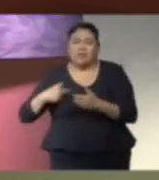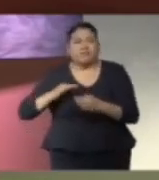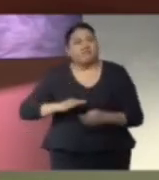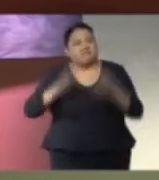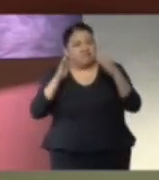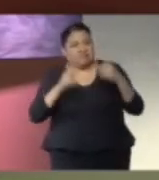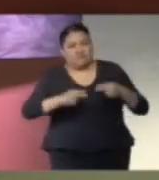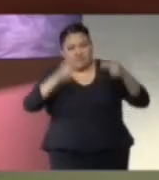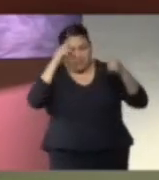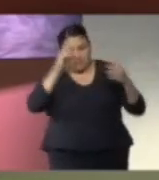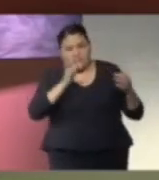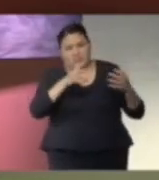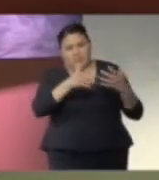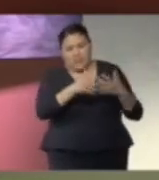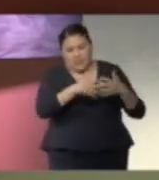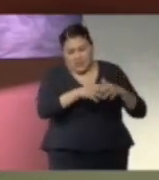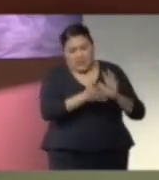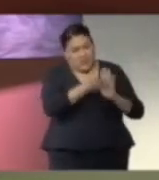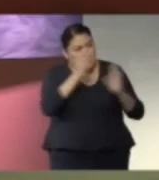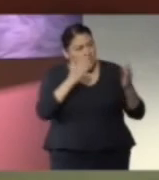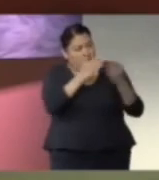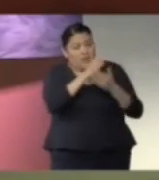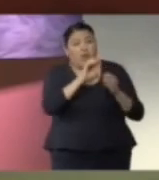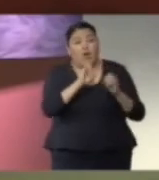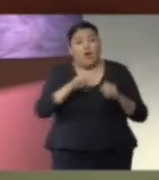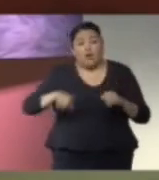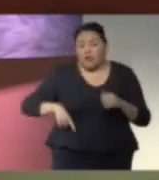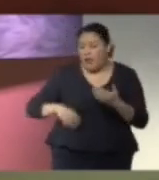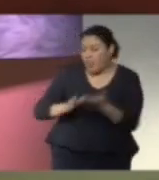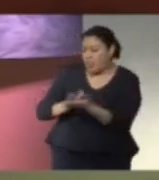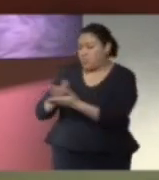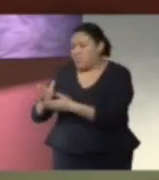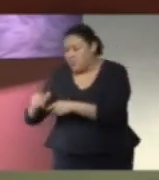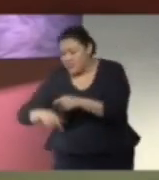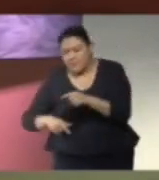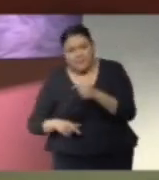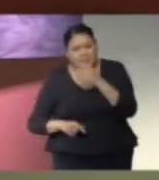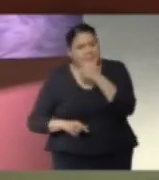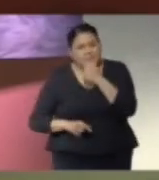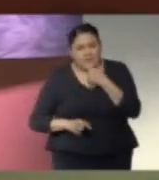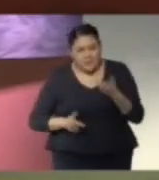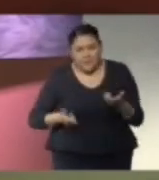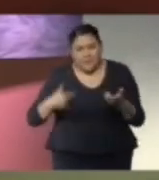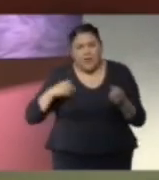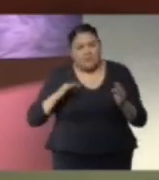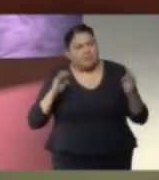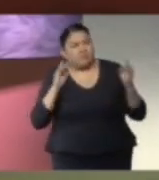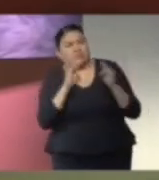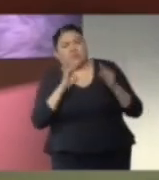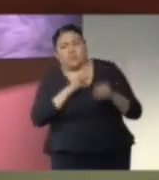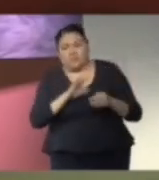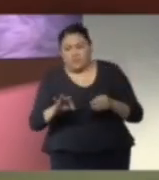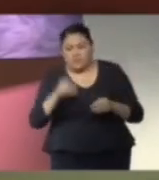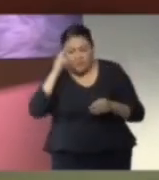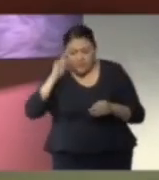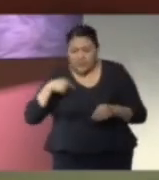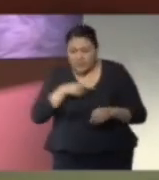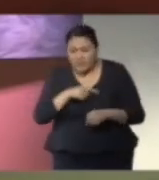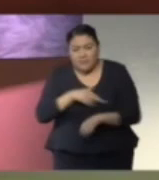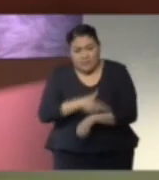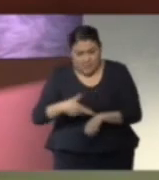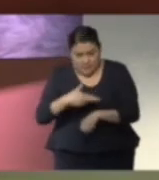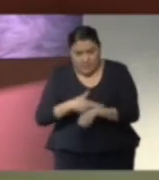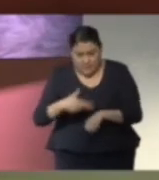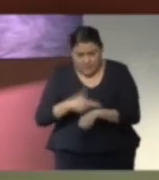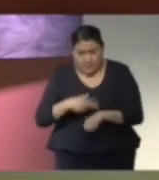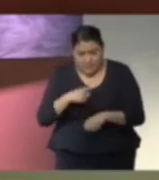menos condiciones para que el Estado o estos proyectos puedan intervenir y decidir de manera heterónoma sobre las propias